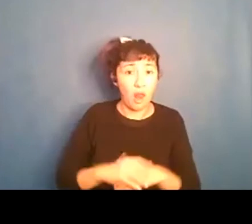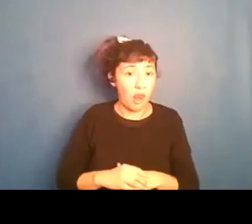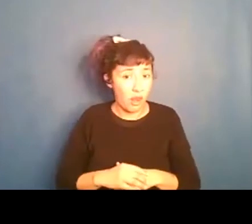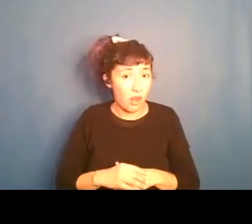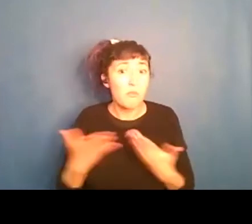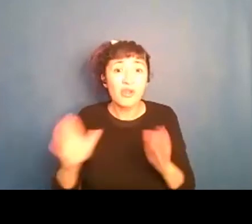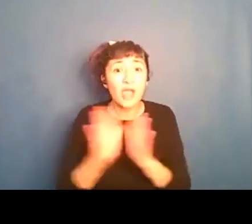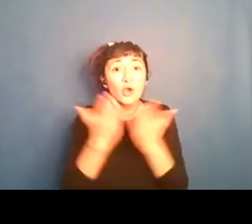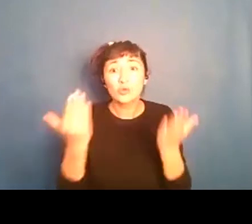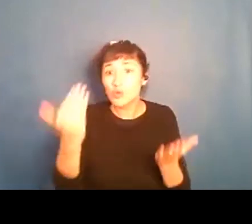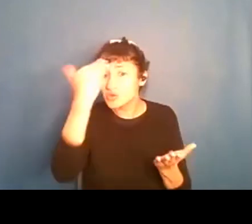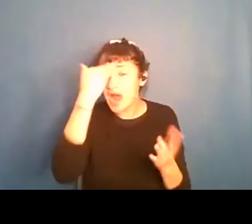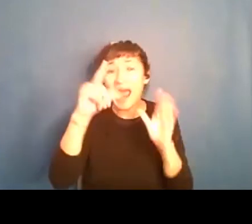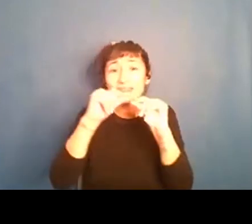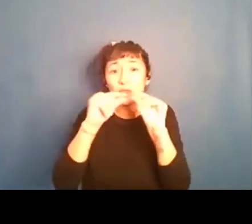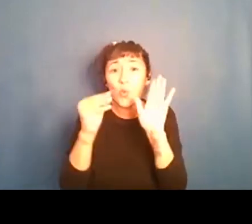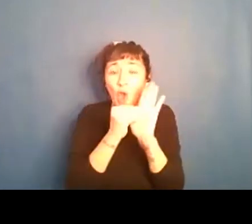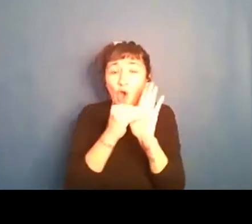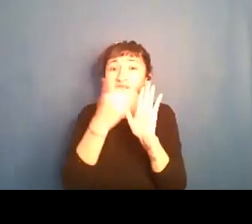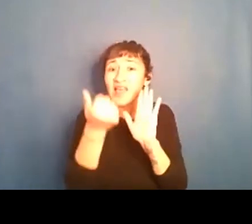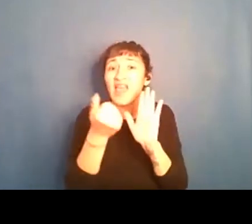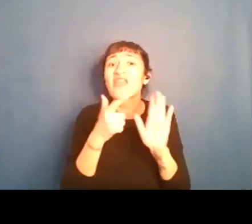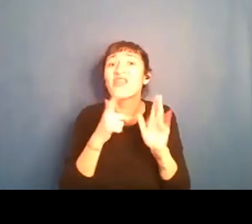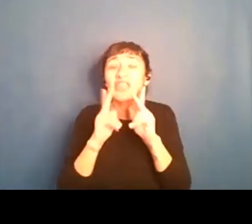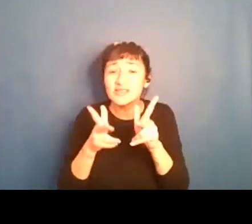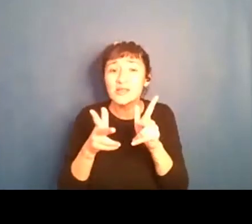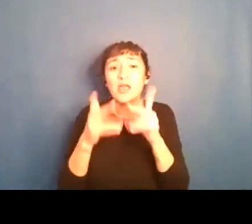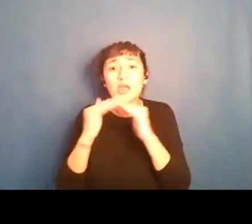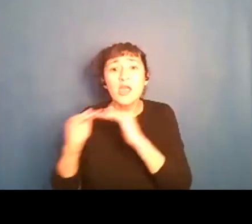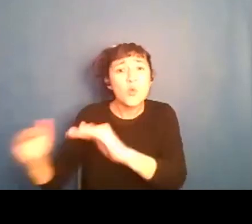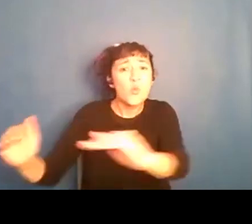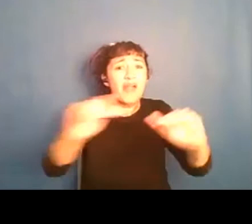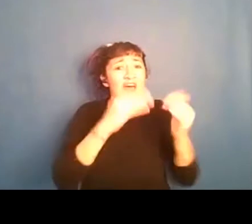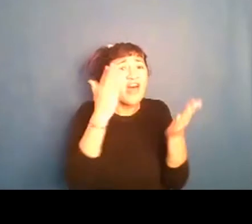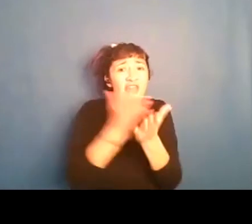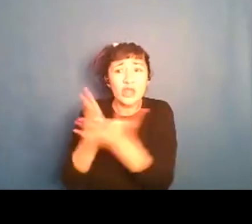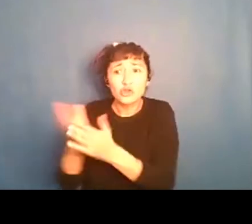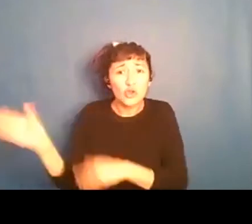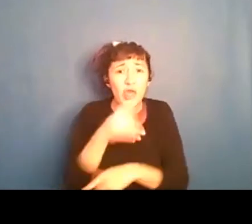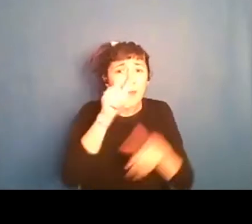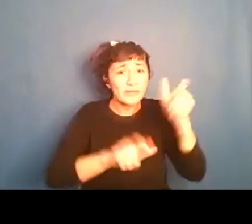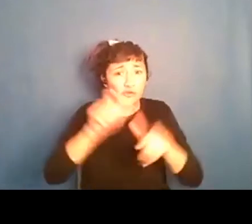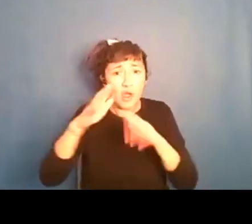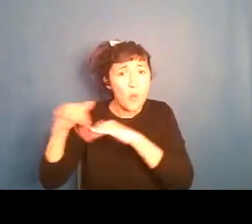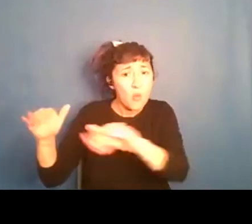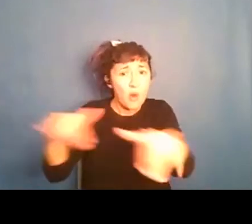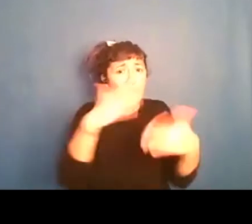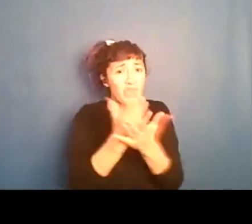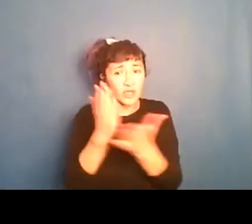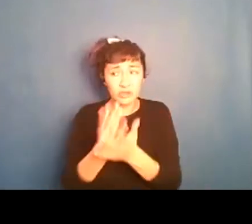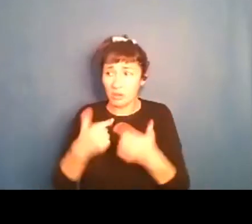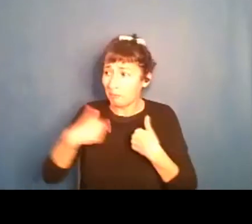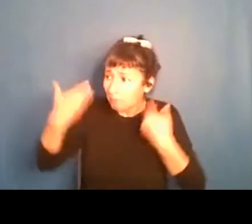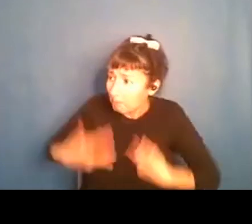6, dice igualdad ante todos los derechos para todas las personas, Venezuela argentino. ¿Dónde está el mío? ¿Dónde está el resto de la